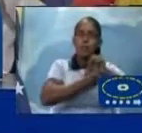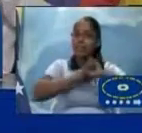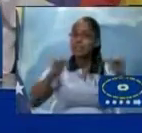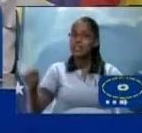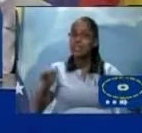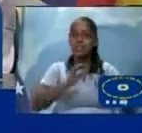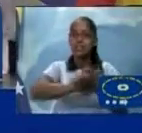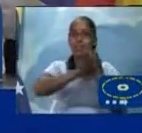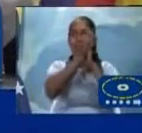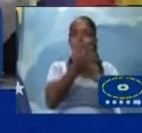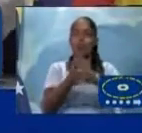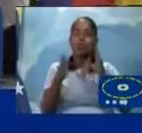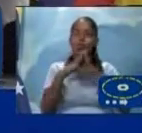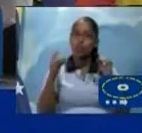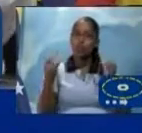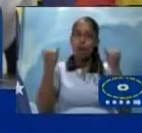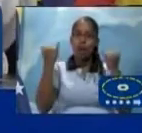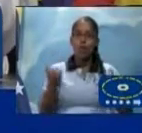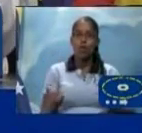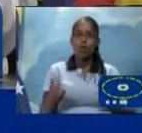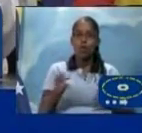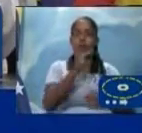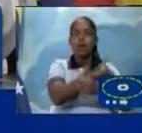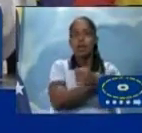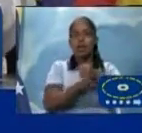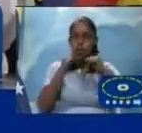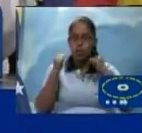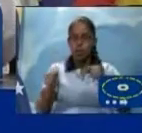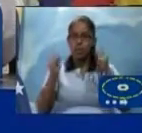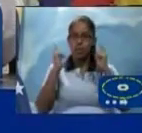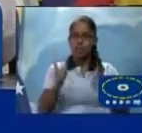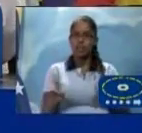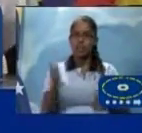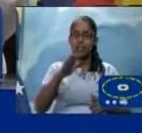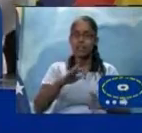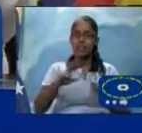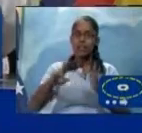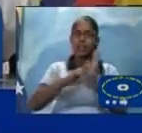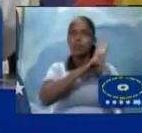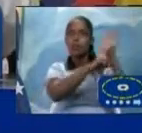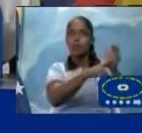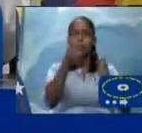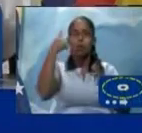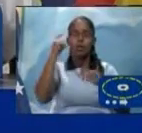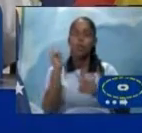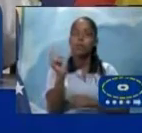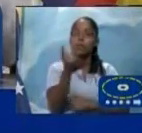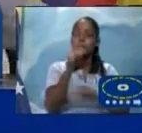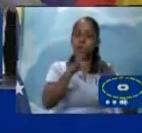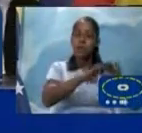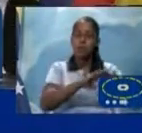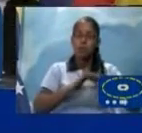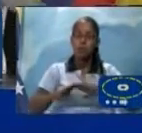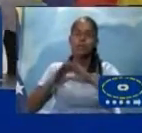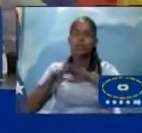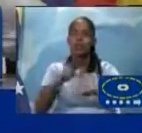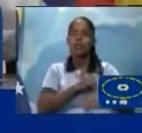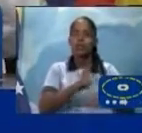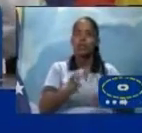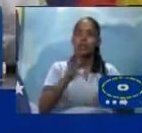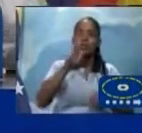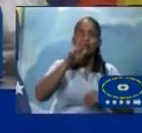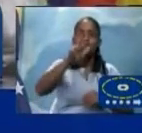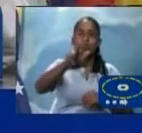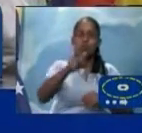acabó la dispersión. Ahora, el poder ejecutivo está representado por el primer ministro y su